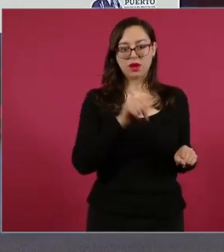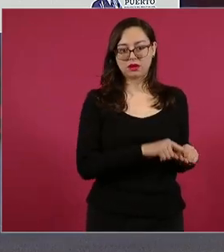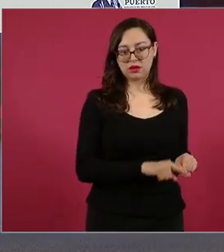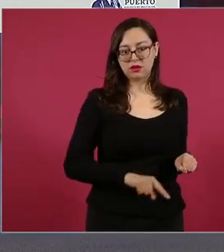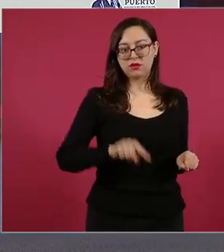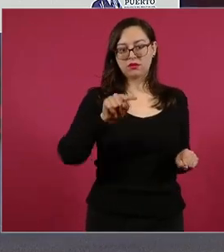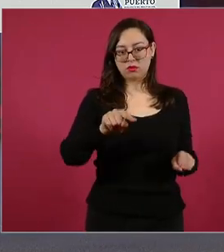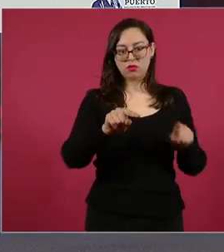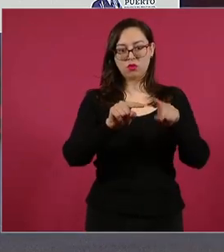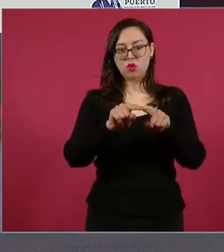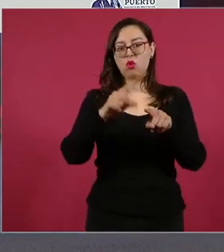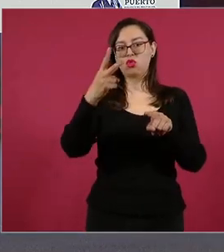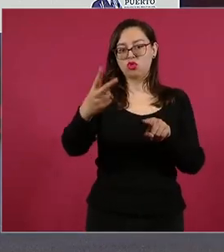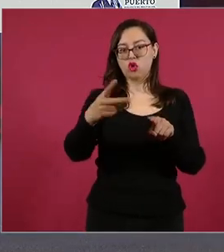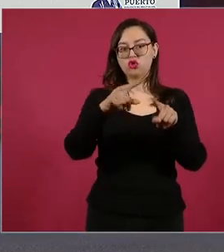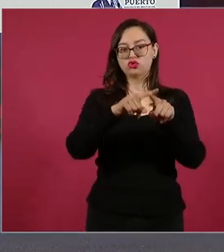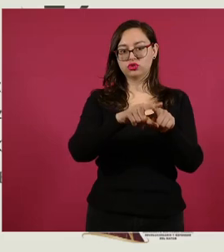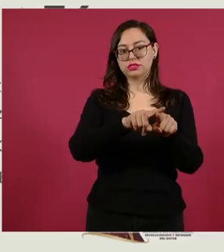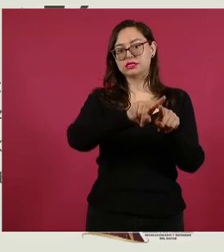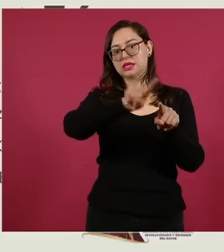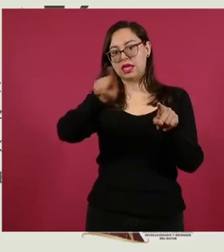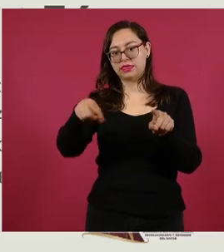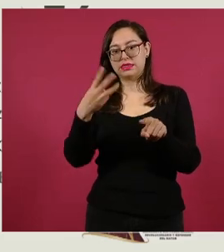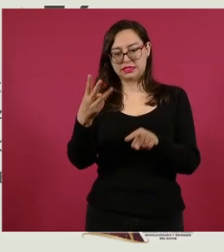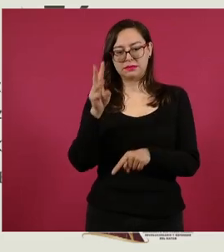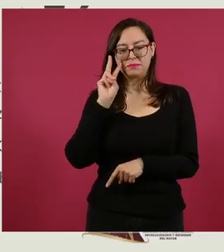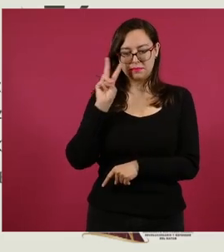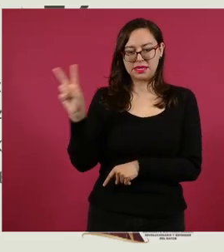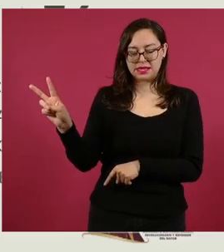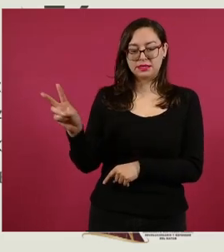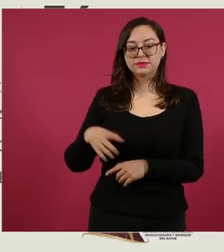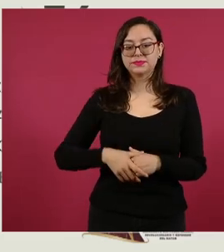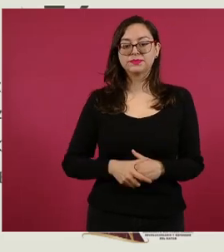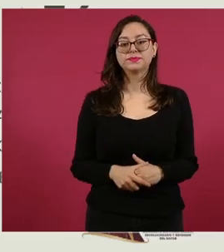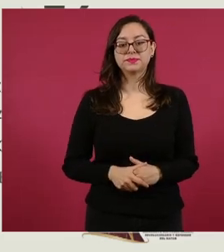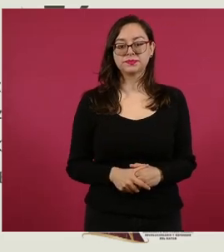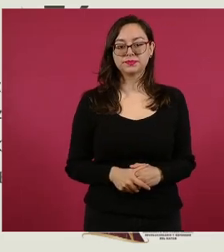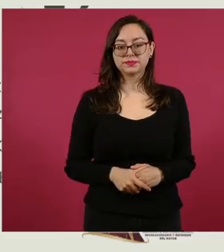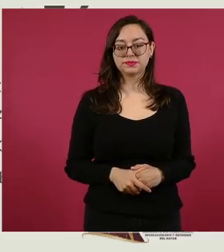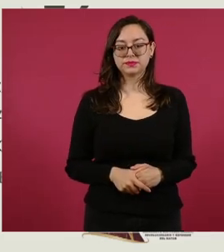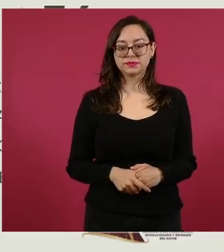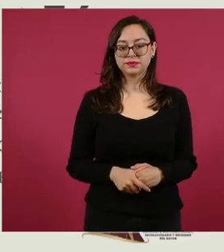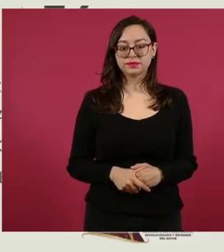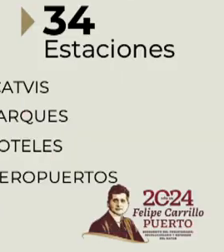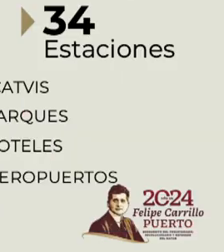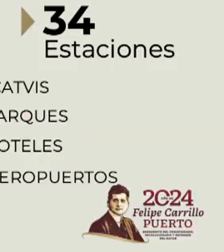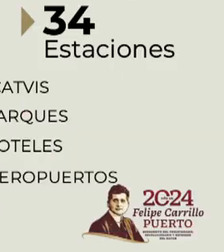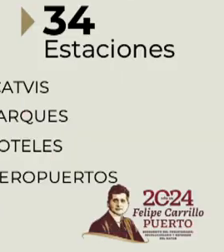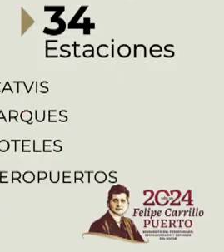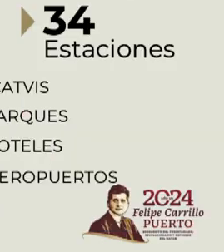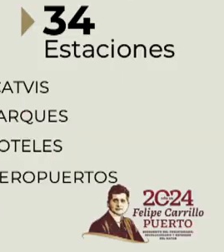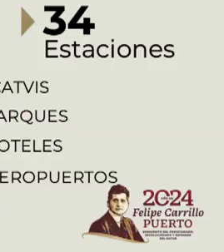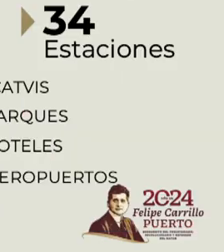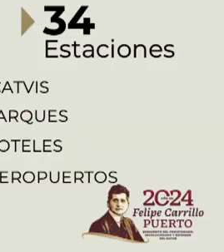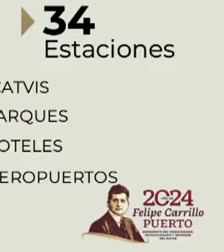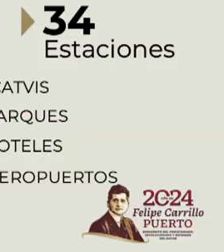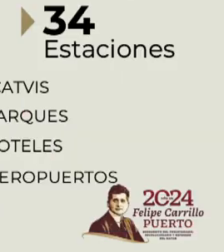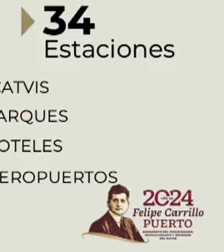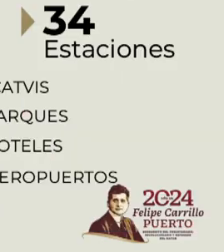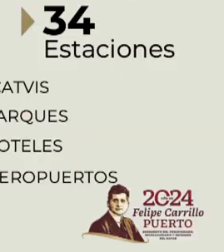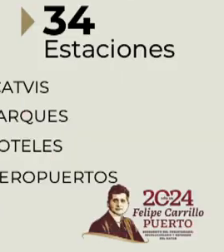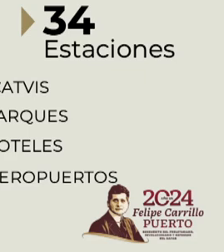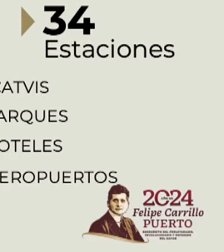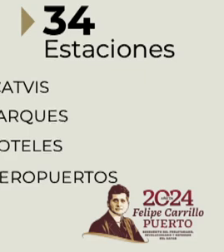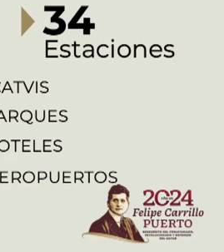a Calquiní, el tramo 3 de Calquiní a Izamal, tramo 4 de Izamal a Cancún, el 5 de Cancún a Tulum,